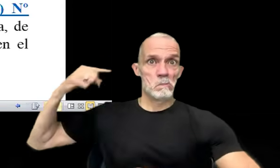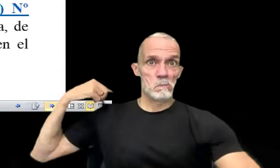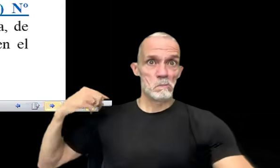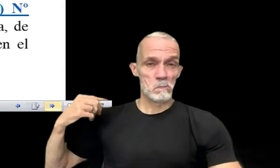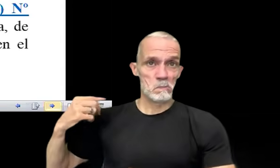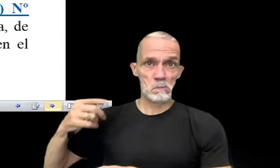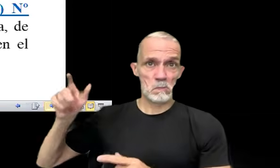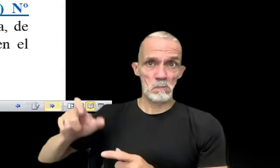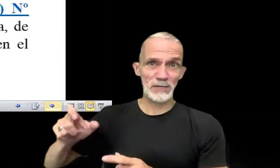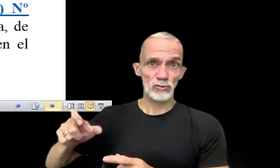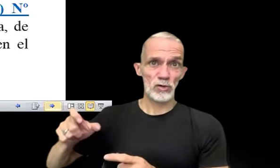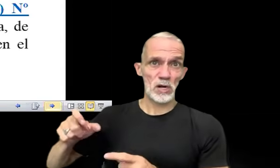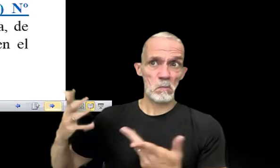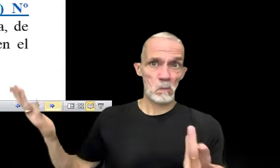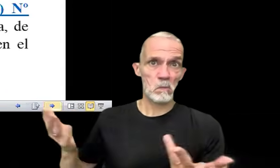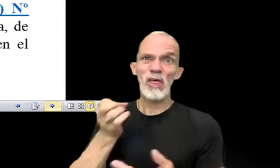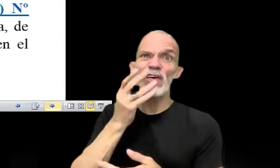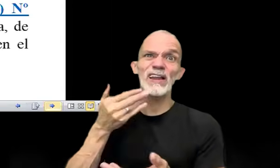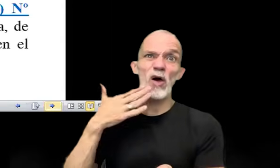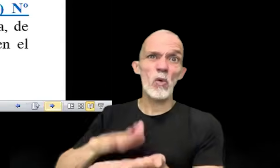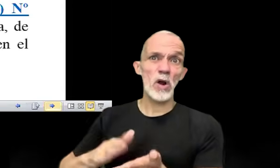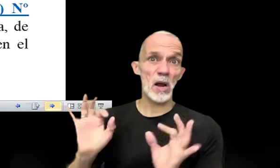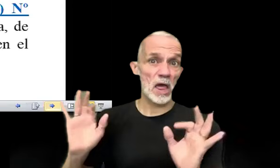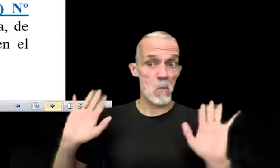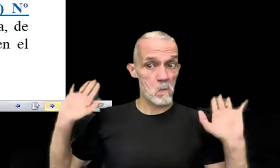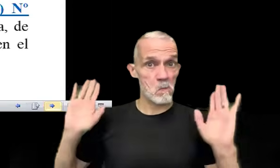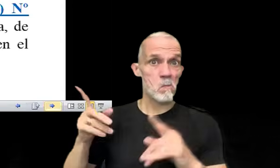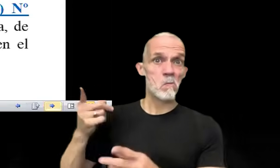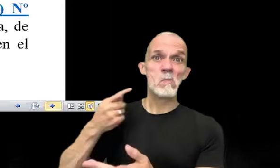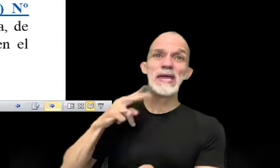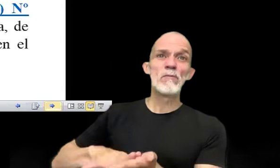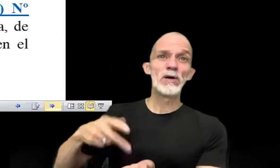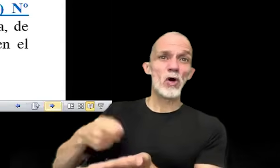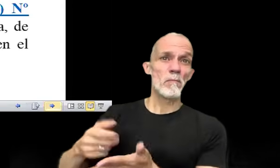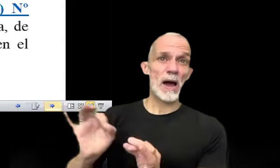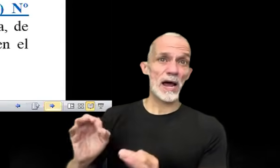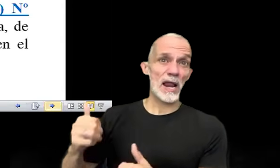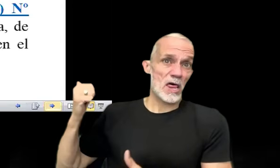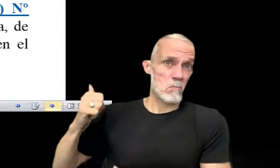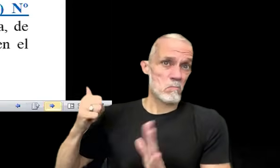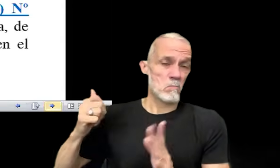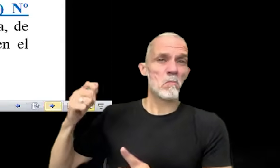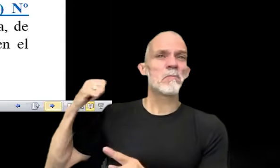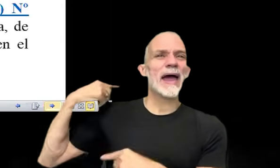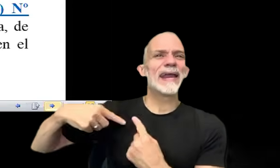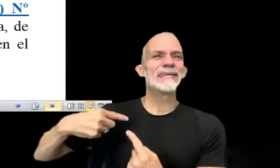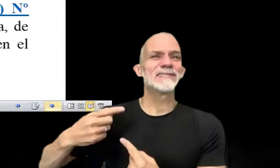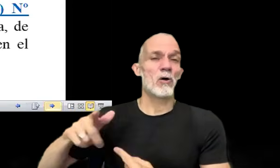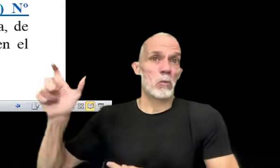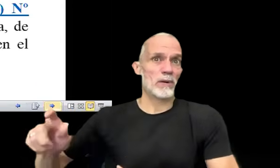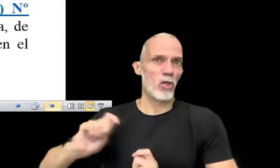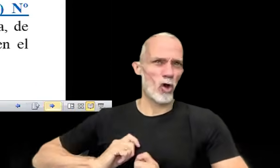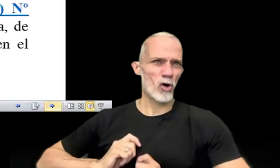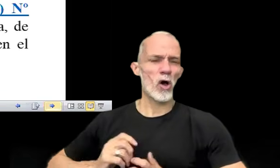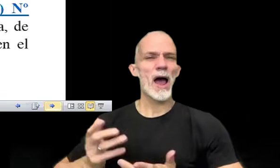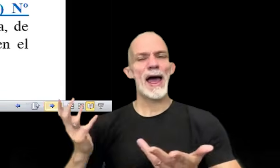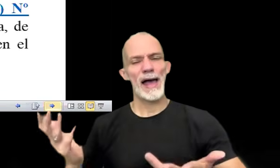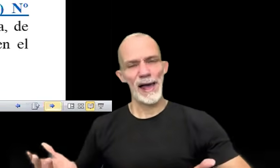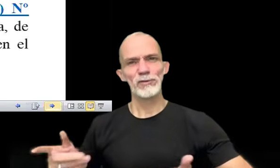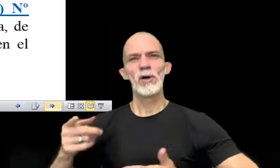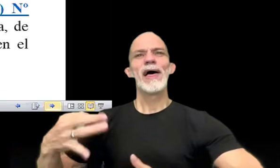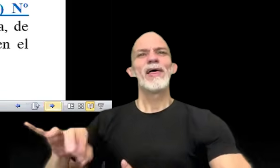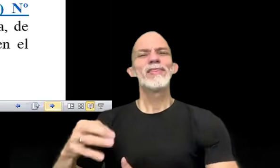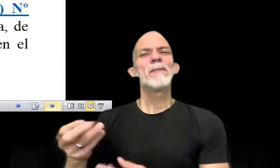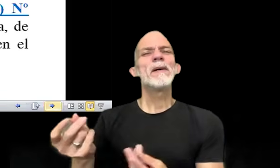el antecesor, quien me lo donó, no presentaba declaración jurada, no era sujeto del impuesto, no tenía la obligación? Bueno, entonces va